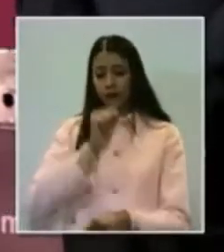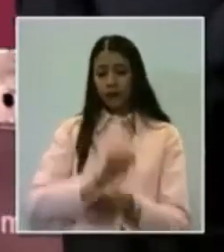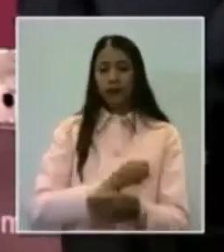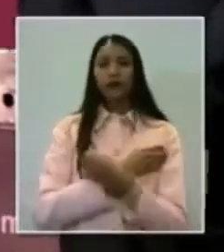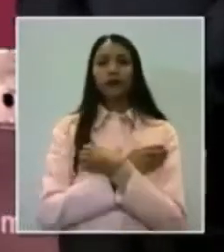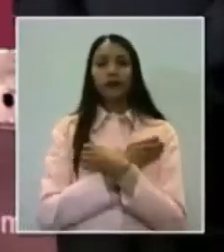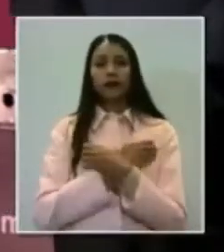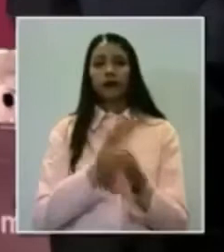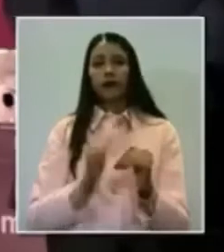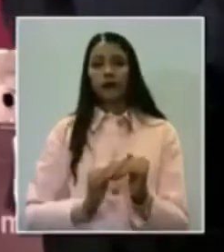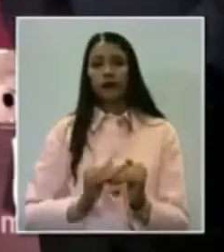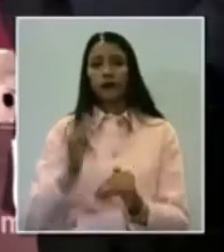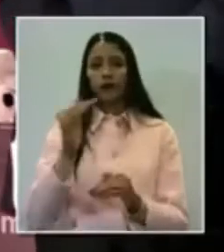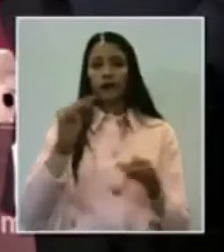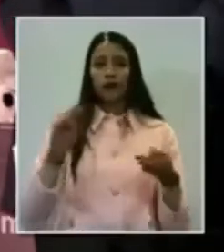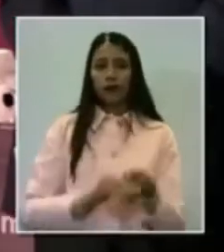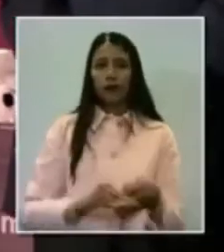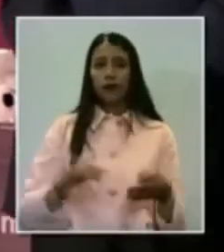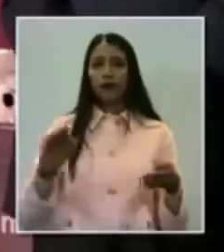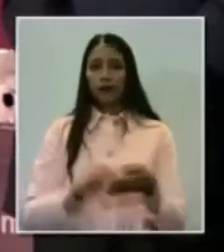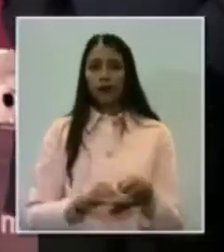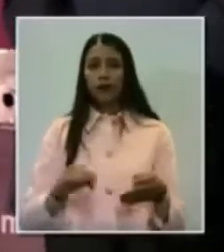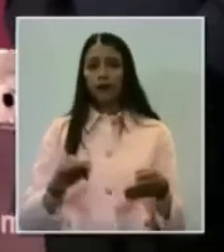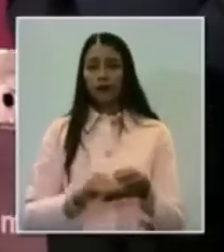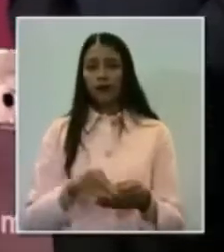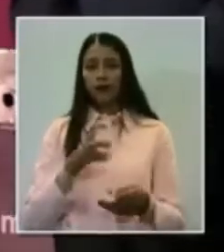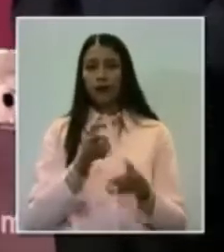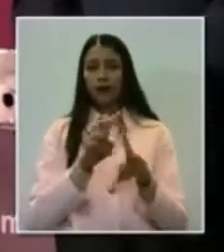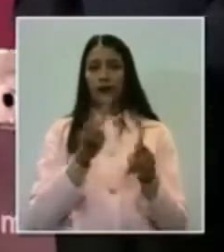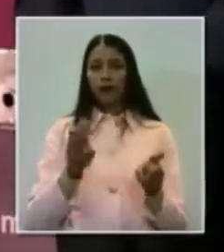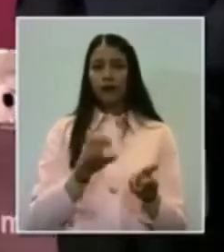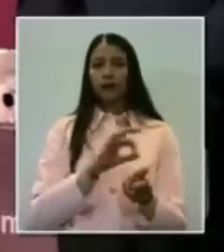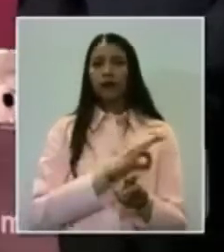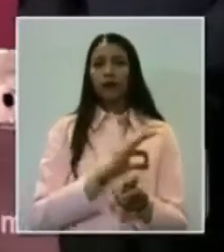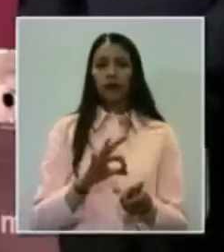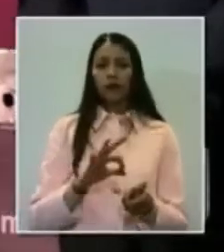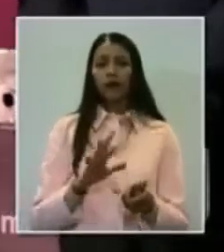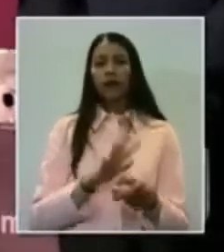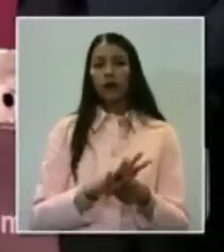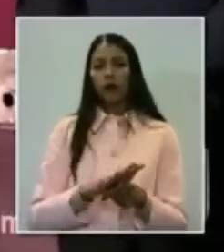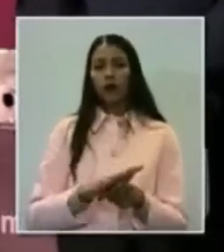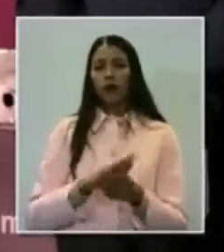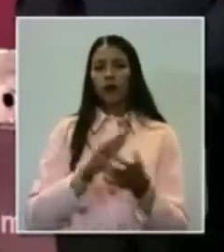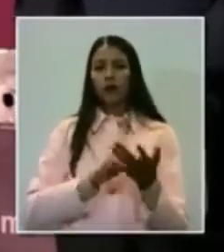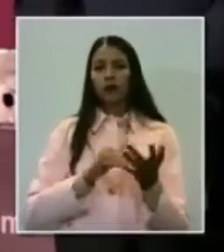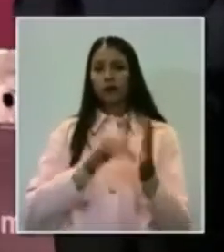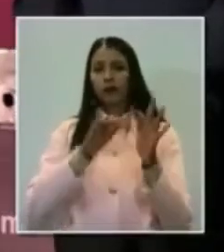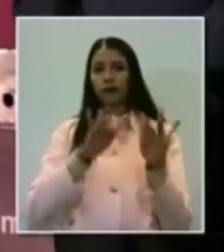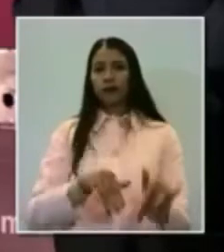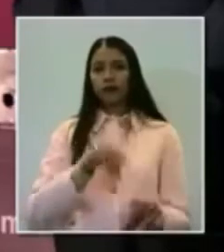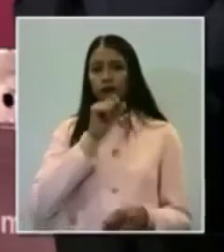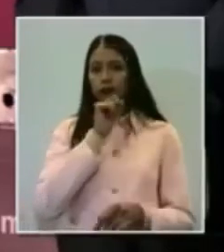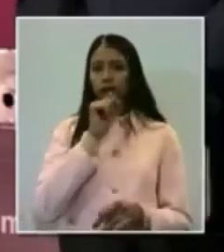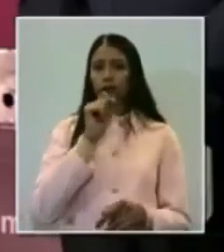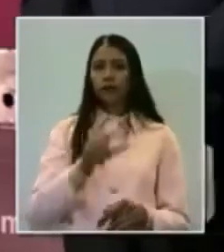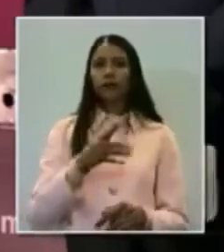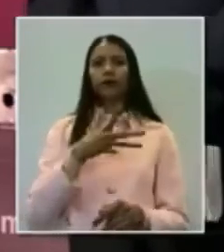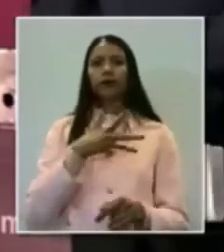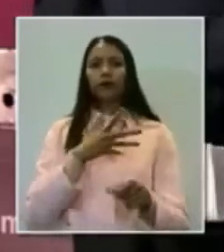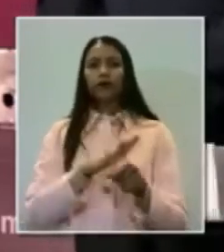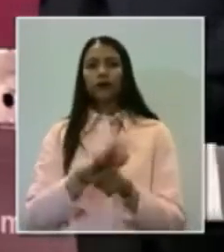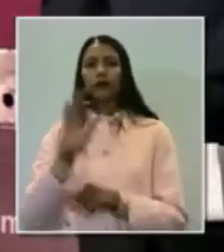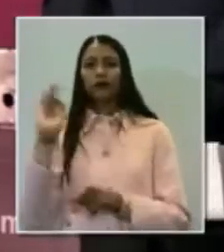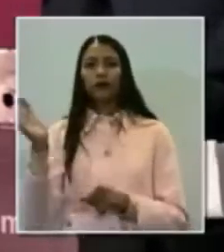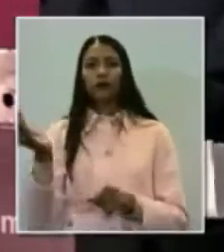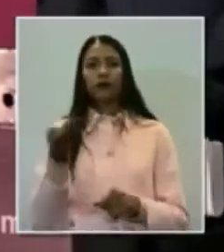que son los más recurrentes. En este sentido, hemos puesto candados, por ejemplo, a la emisión de documentos, que también tiene que ver con